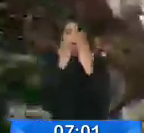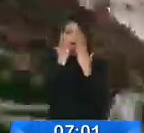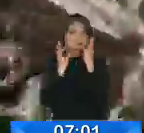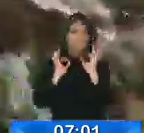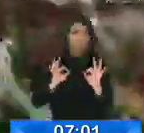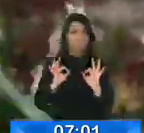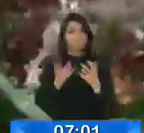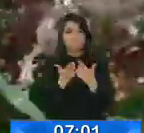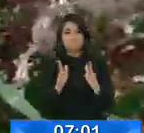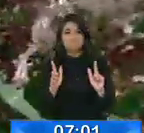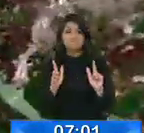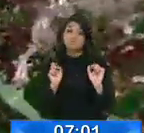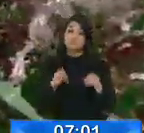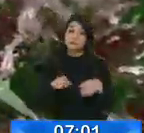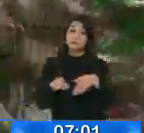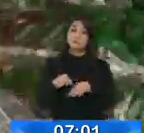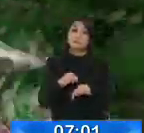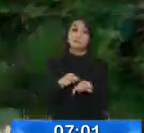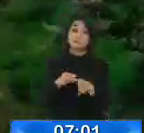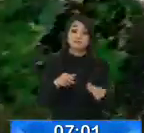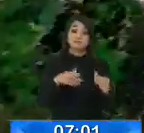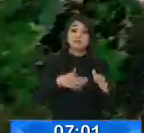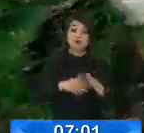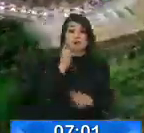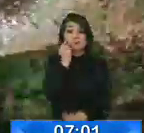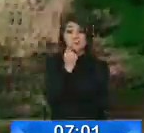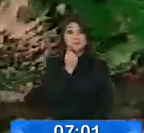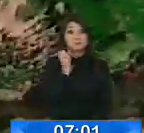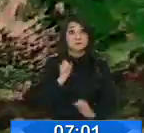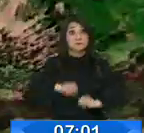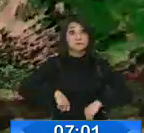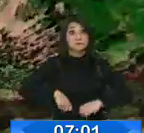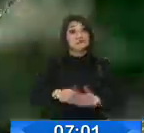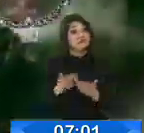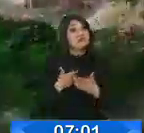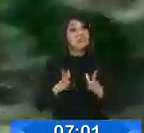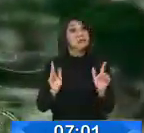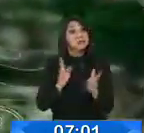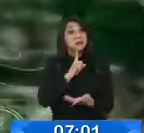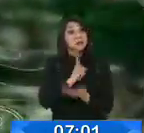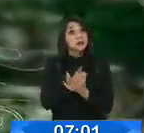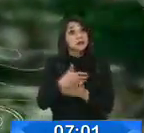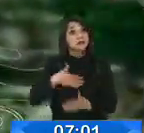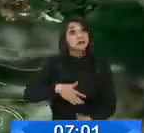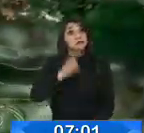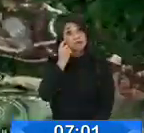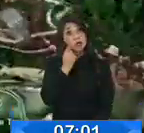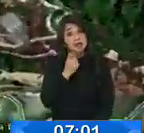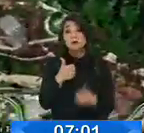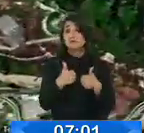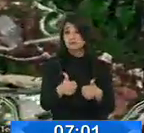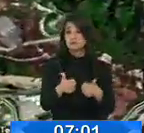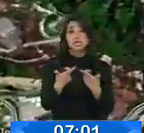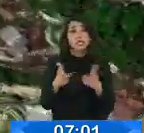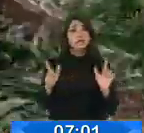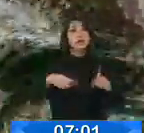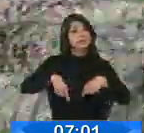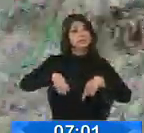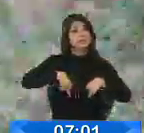es una buena alternativa tomar la Simón Bolívar, miren ustedes, sin mayor problema la Simón Bolívar, hagamos una toma ampliada de esto, miren